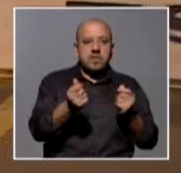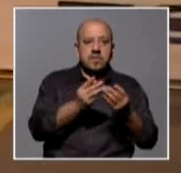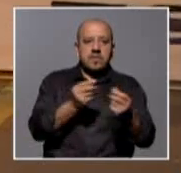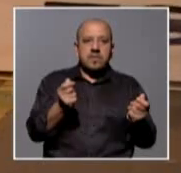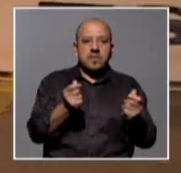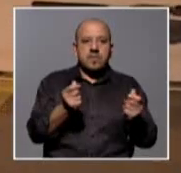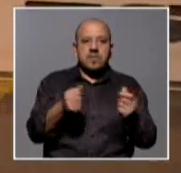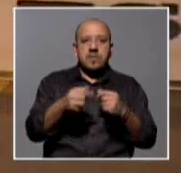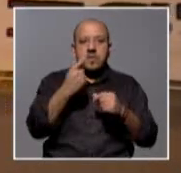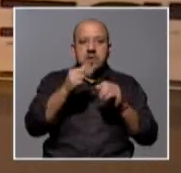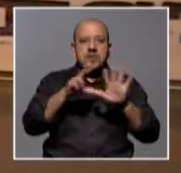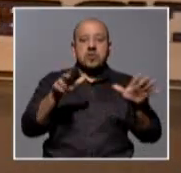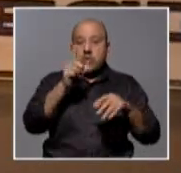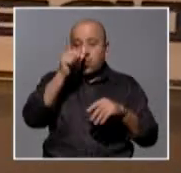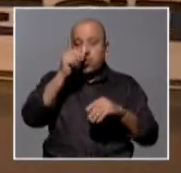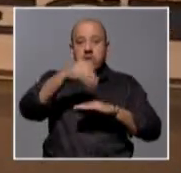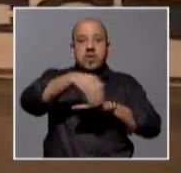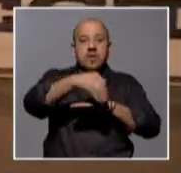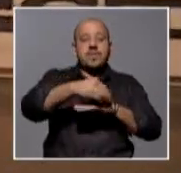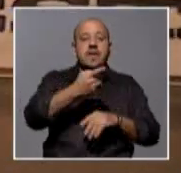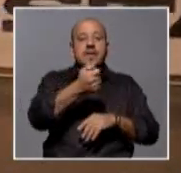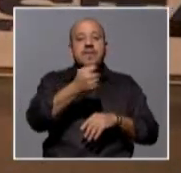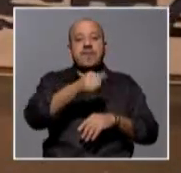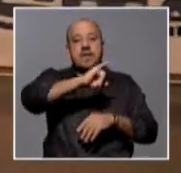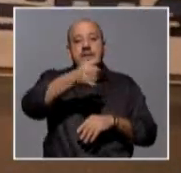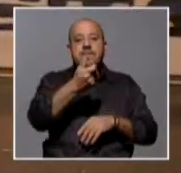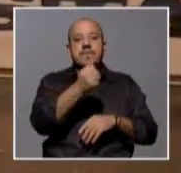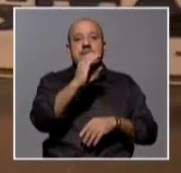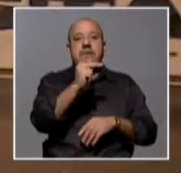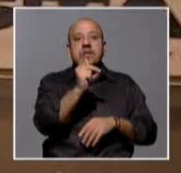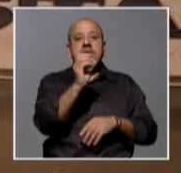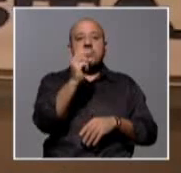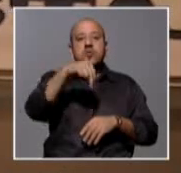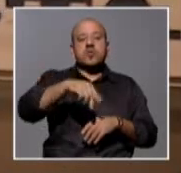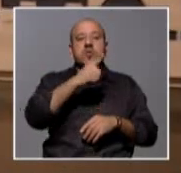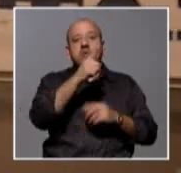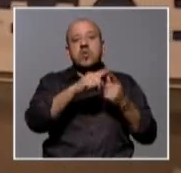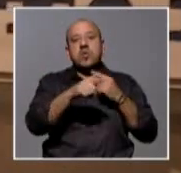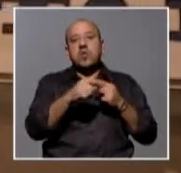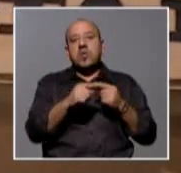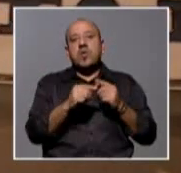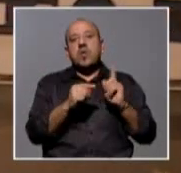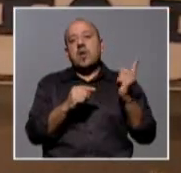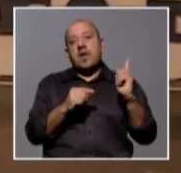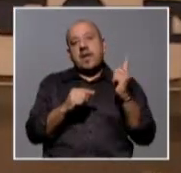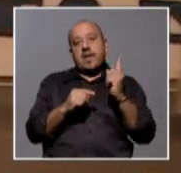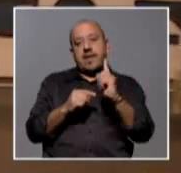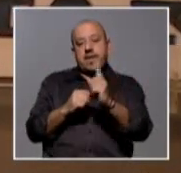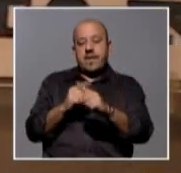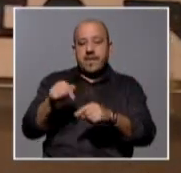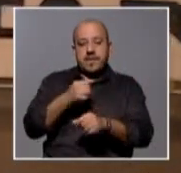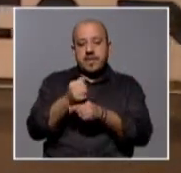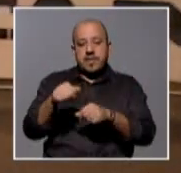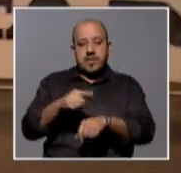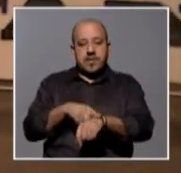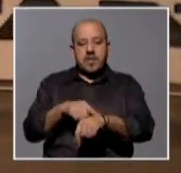18 de julio y Jackson, en realidad desde Rivera y Jackson, de allá de la Plaza de los Detenidos Desaparecidos de América, hasta este lugar a